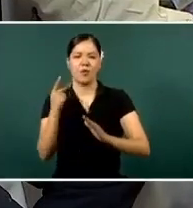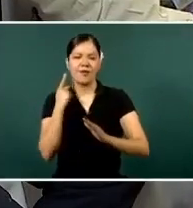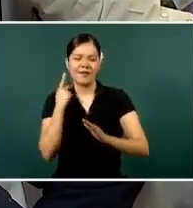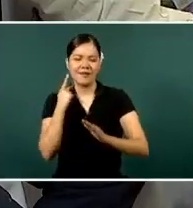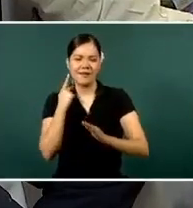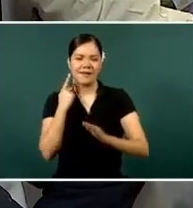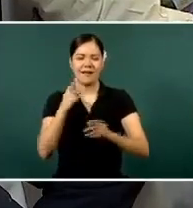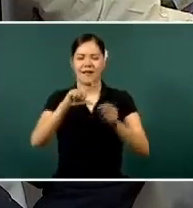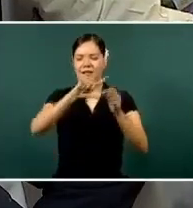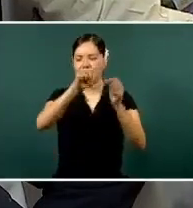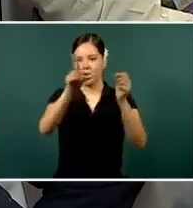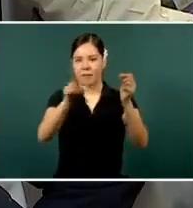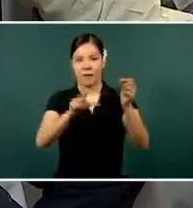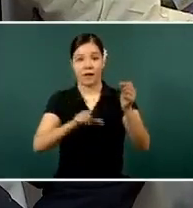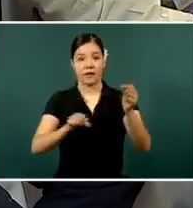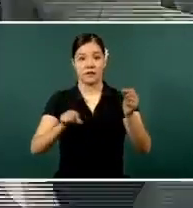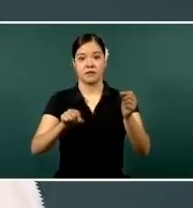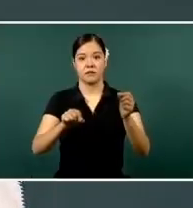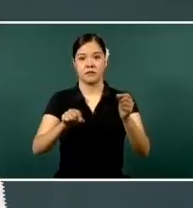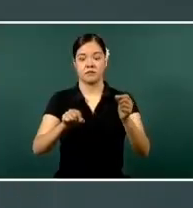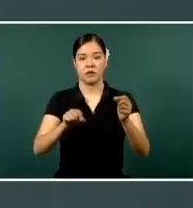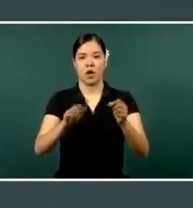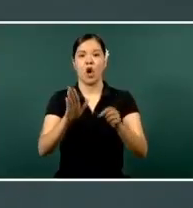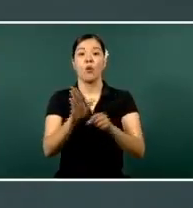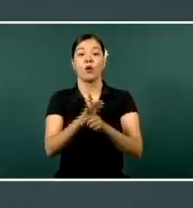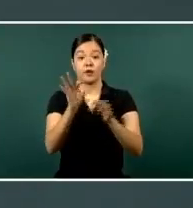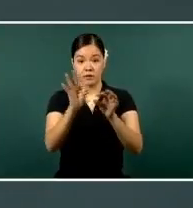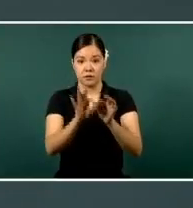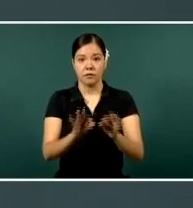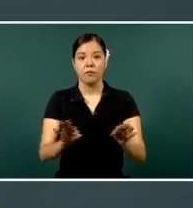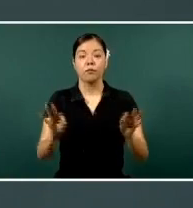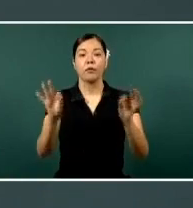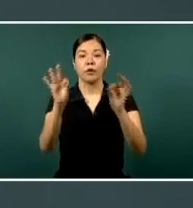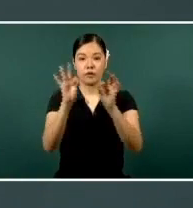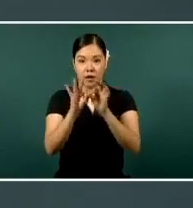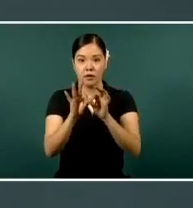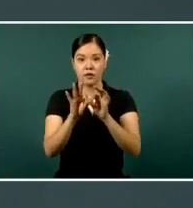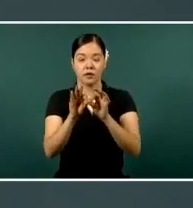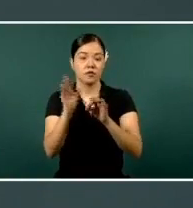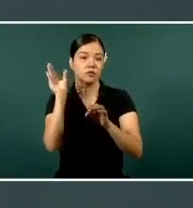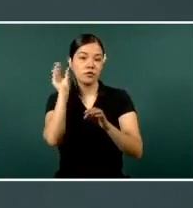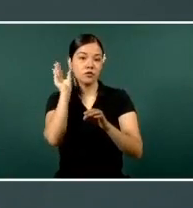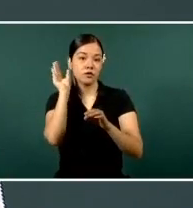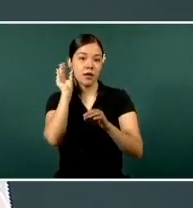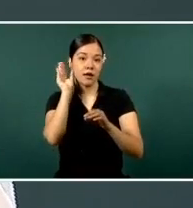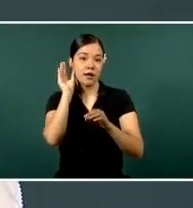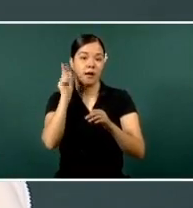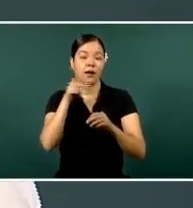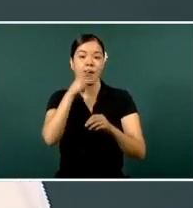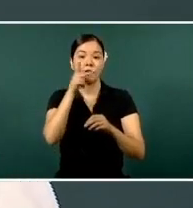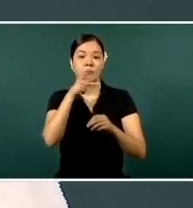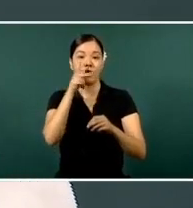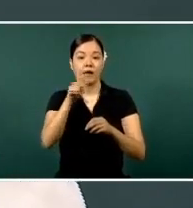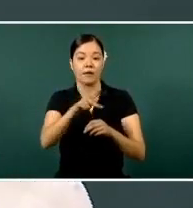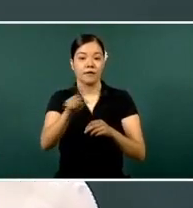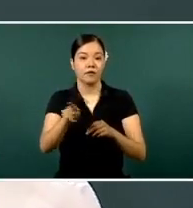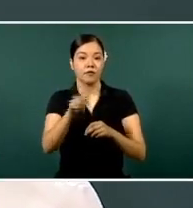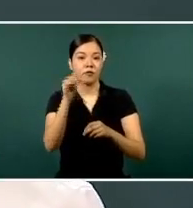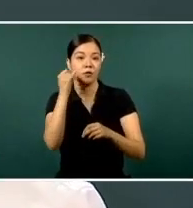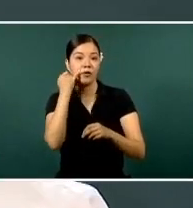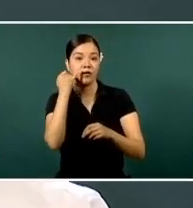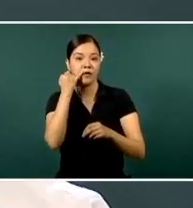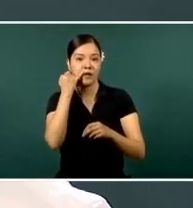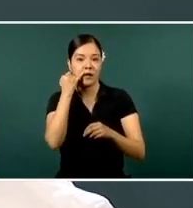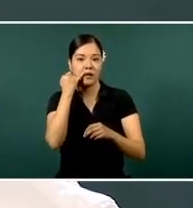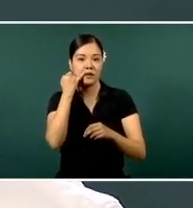país. Esta demanda fundamental que tienen nuestros pueblos y nuestras comunidades de que se reconozca en